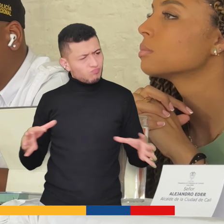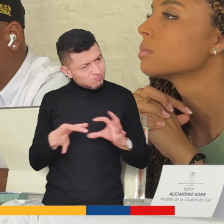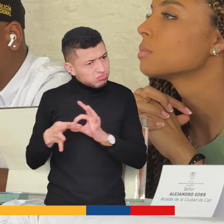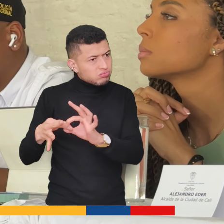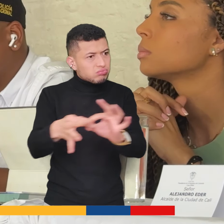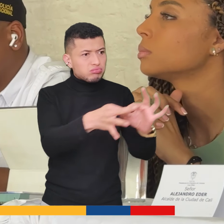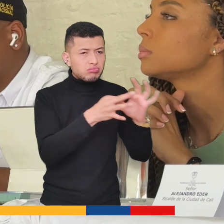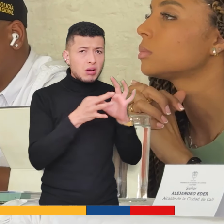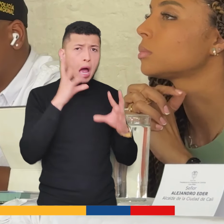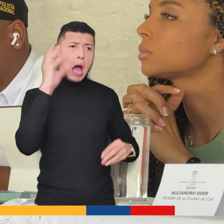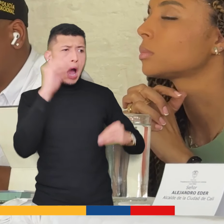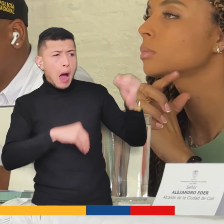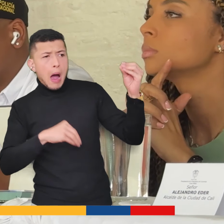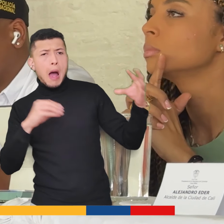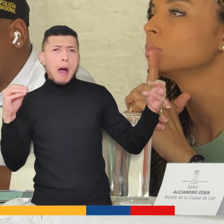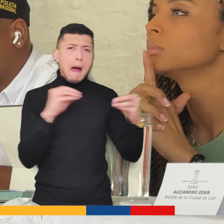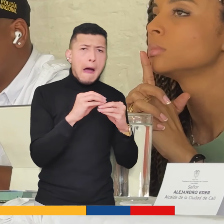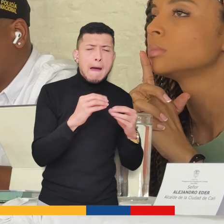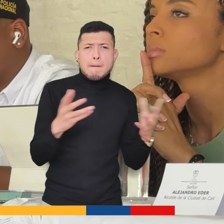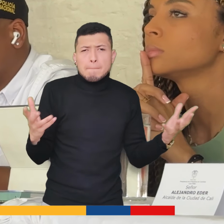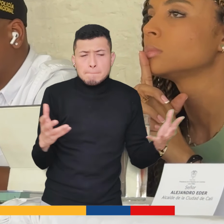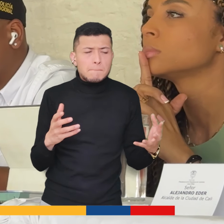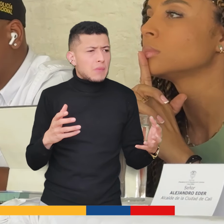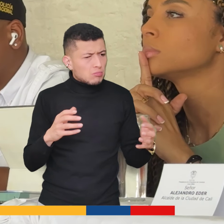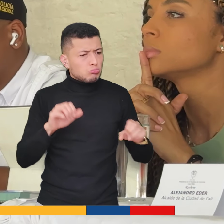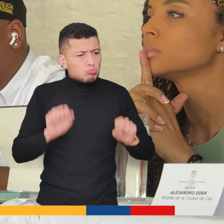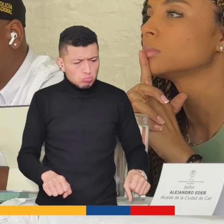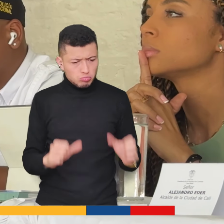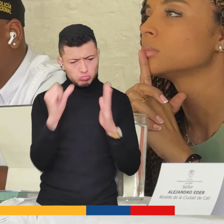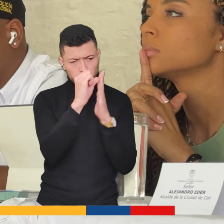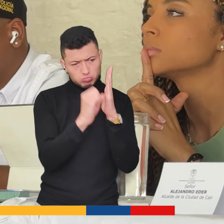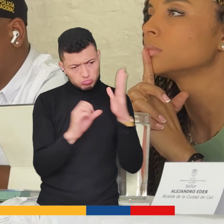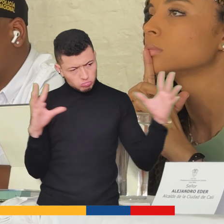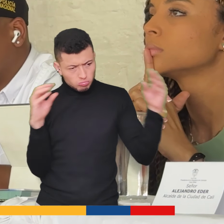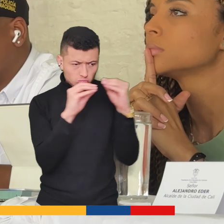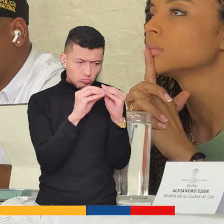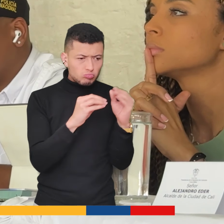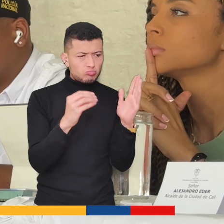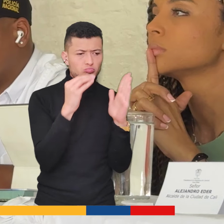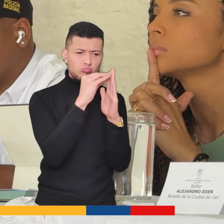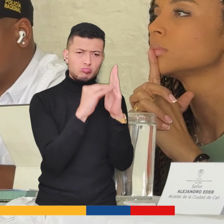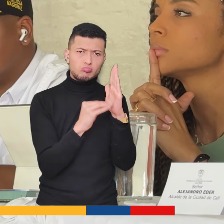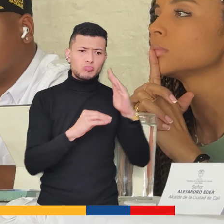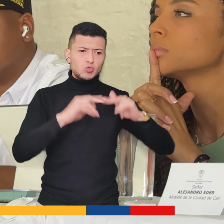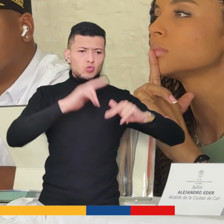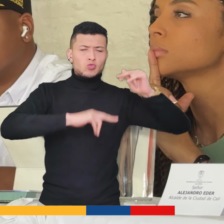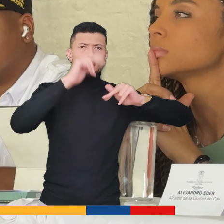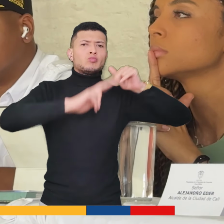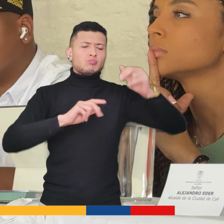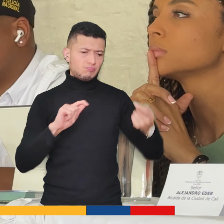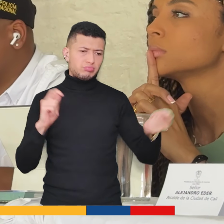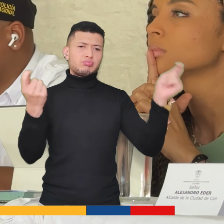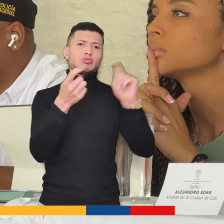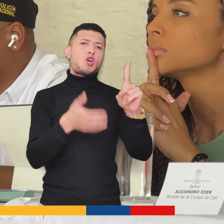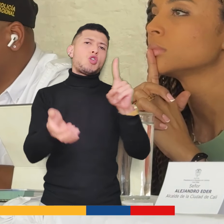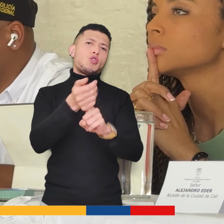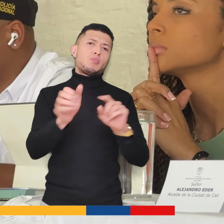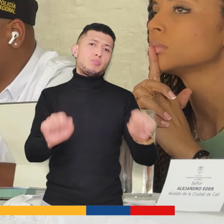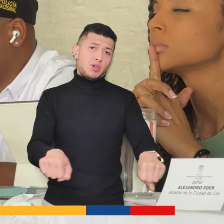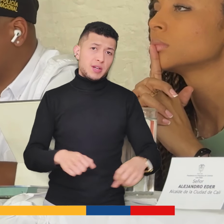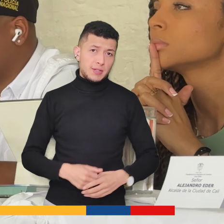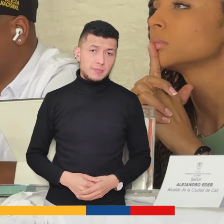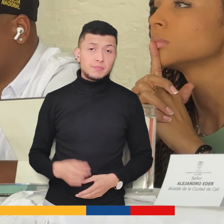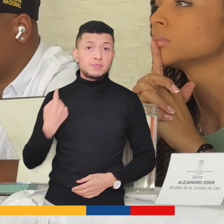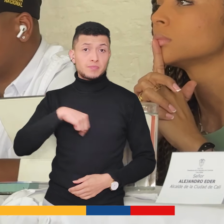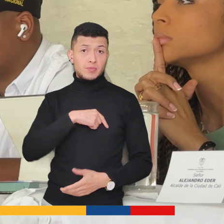apostándole a acciones y a una agenda que construyamos en común, podemos lograr los cambios. Decir que hemos